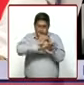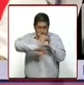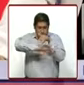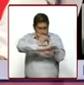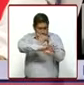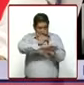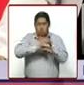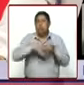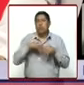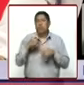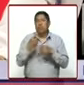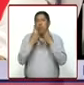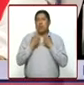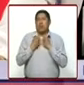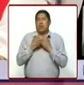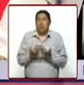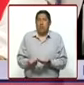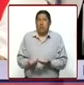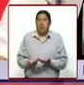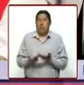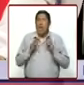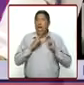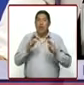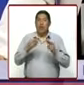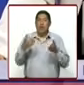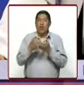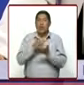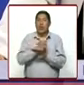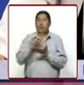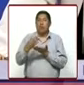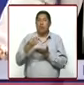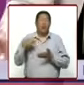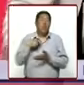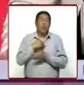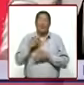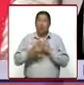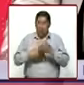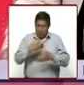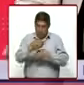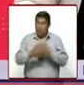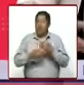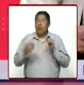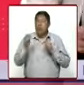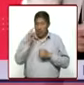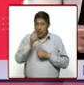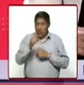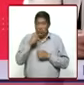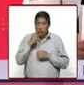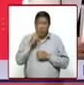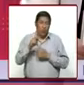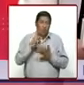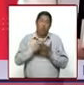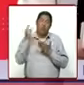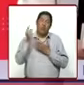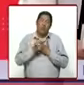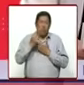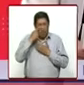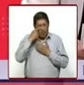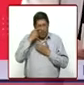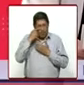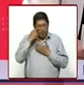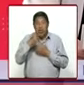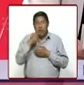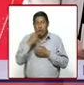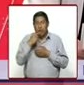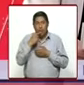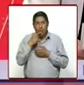ya sé que me va a preguntar, ¿cómo está yendo el río Choqueapo? Exacto. Estamos avanzando. Y muy aquí bien, delante de usted, de su programa, y le di como